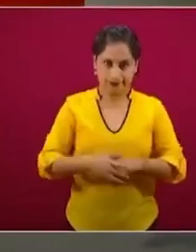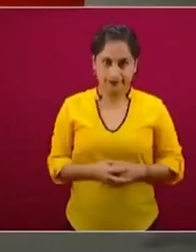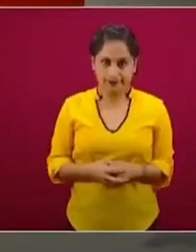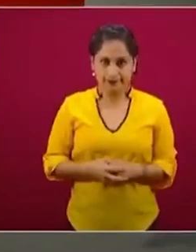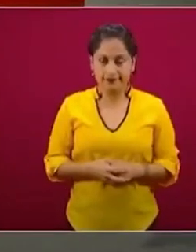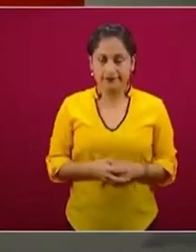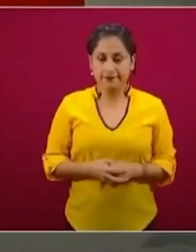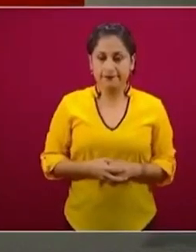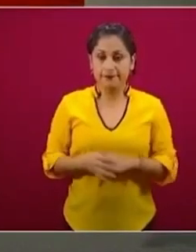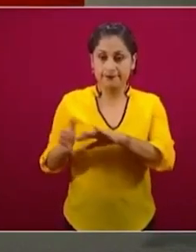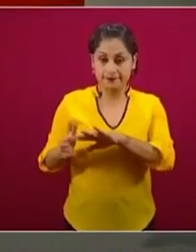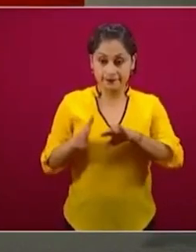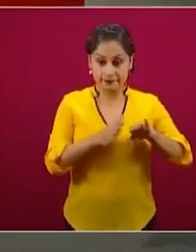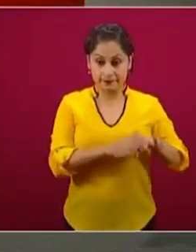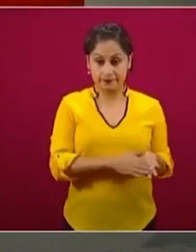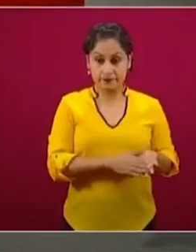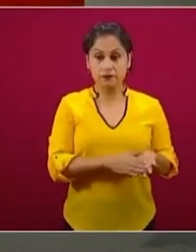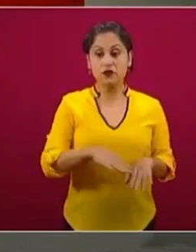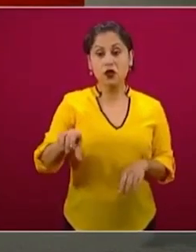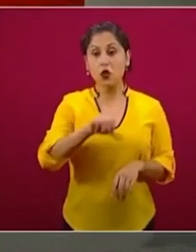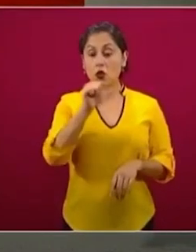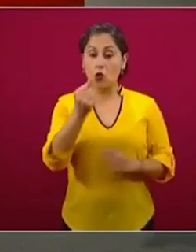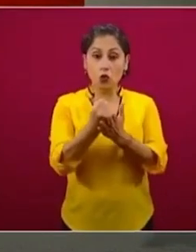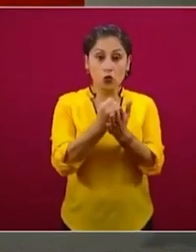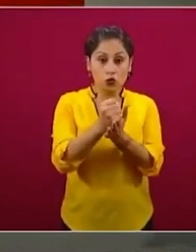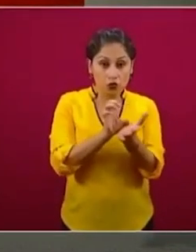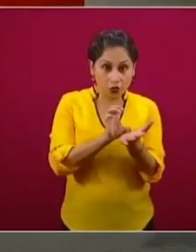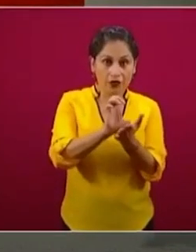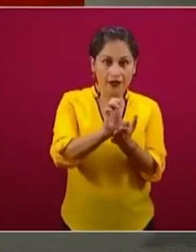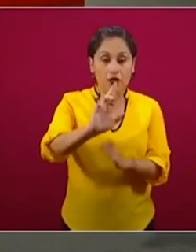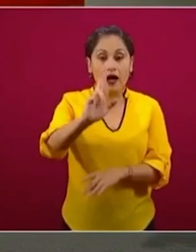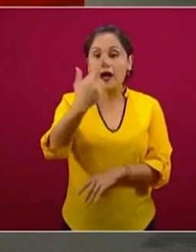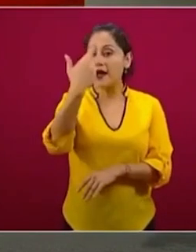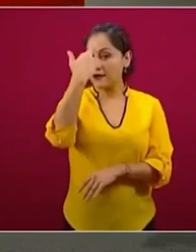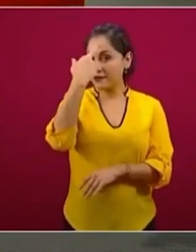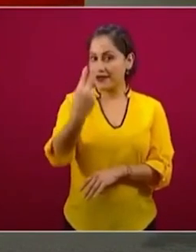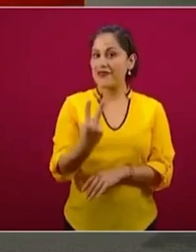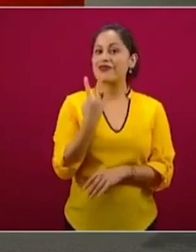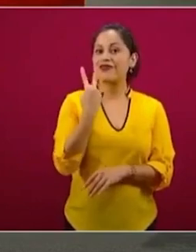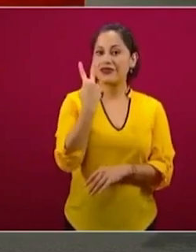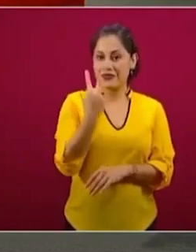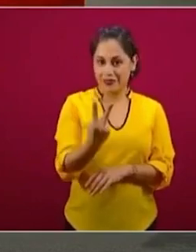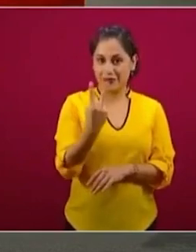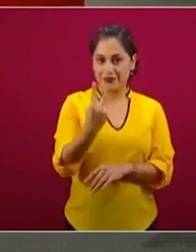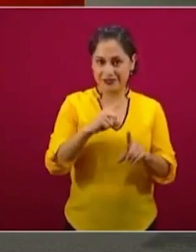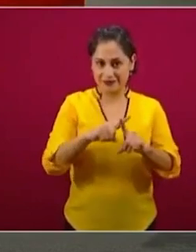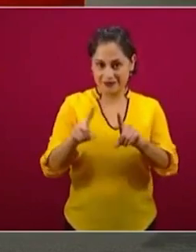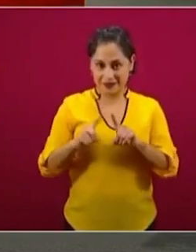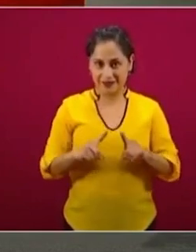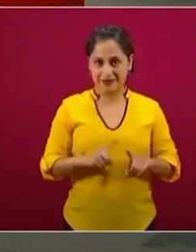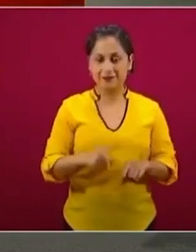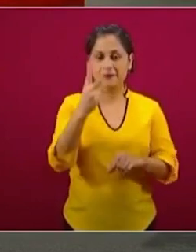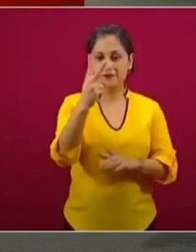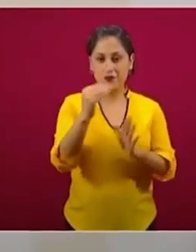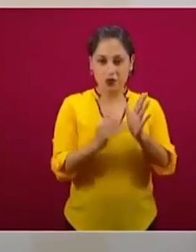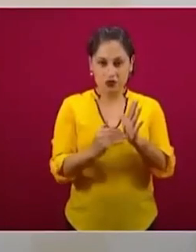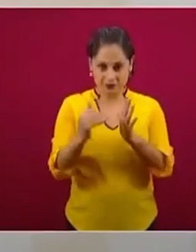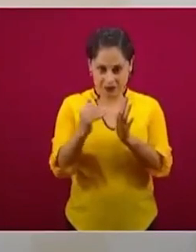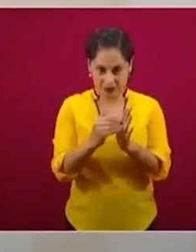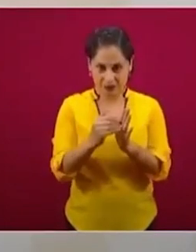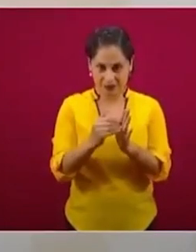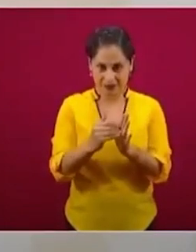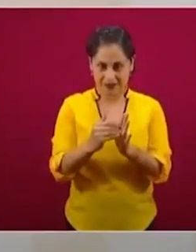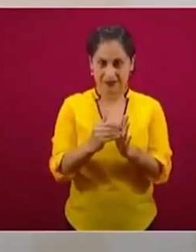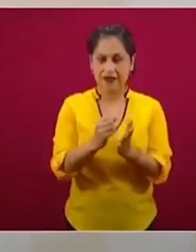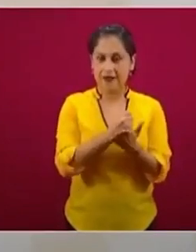La otra modalidad del crédito, recuerden que son 2 millones de créditos. Y en la modalidad que les